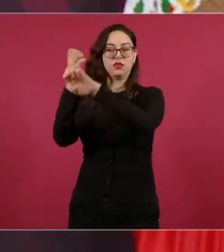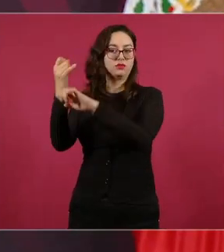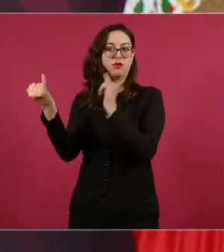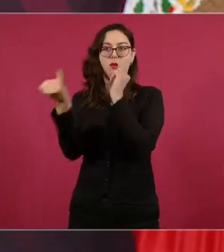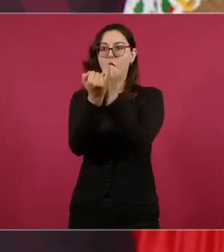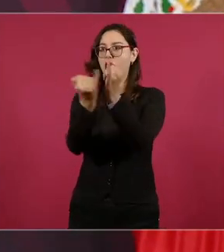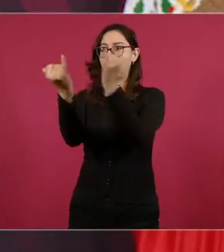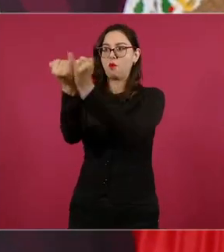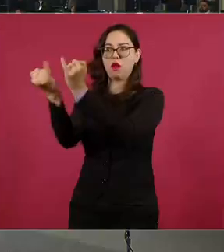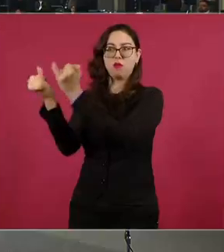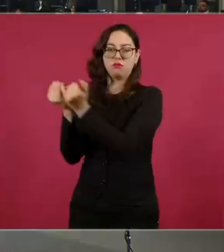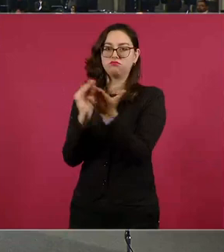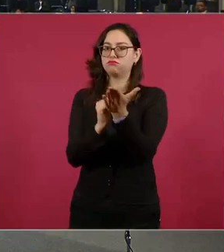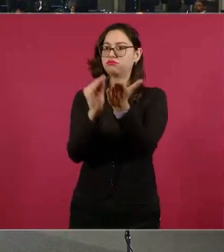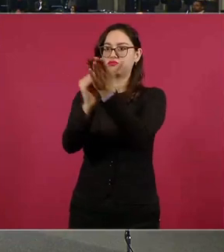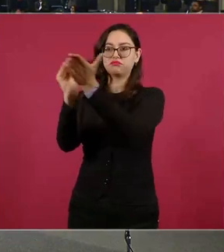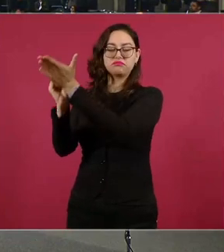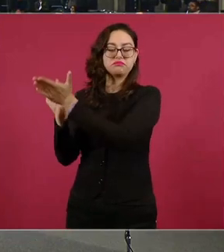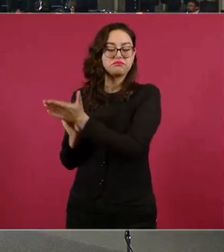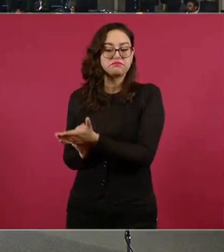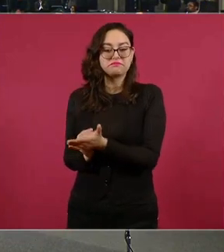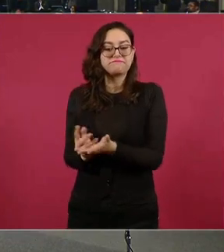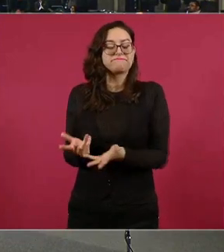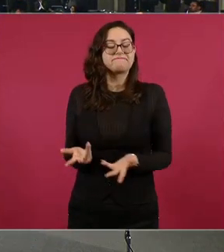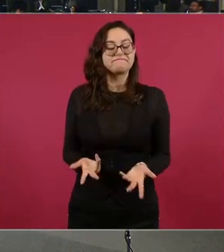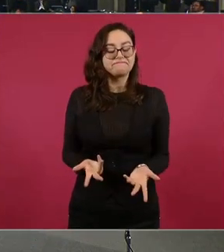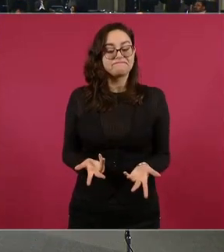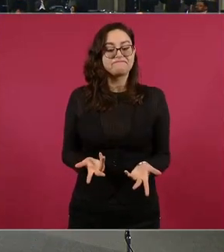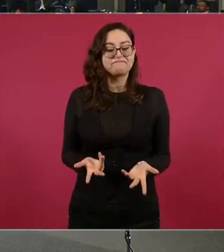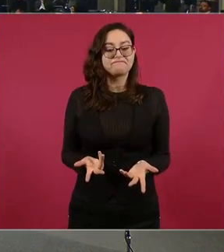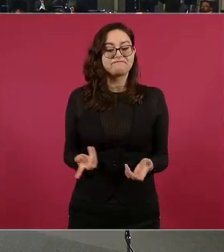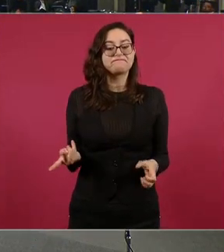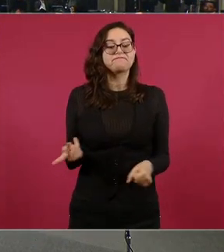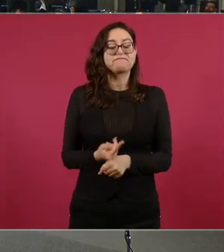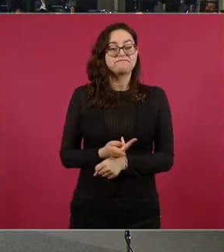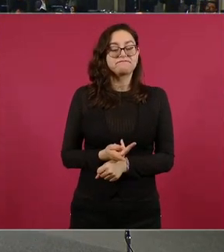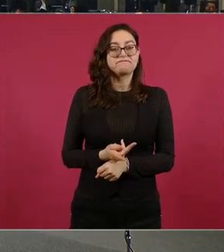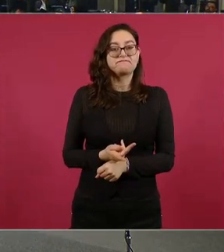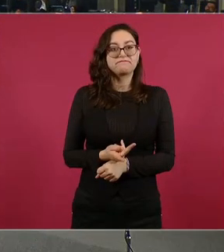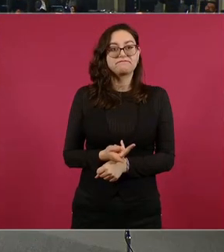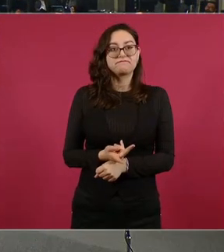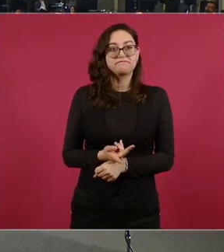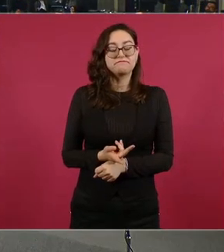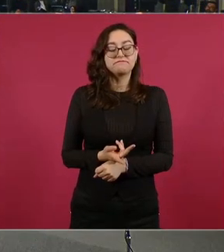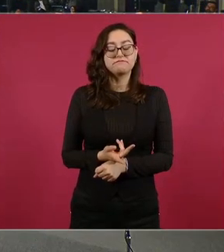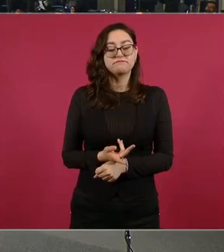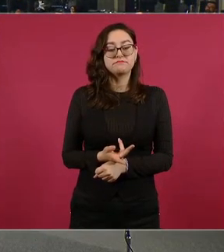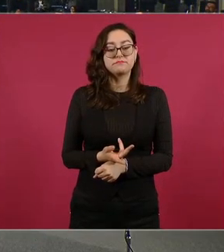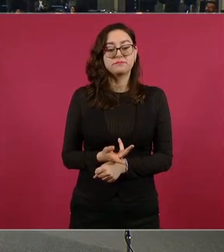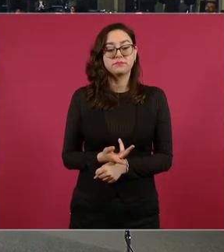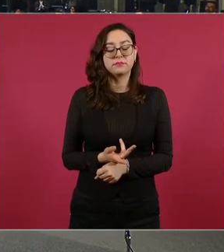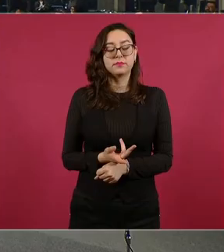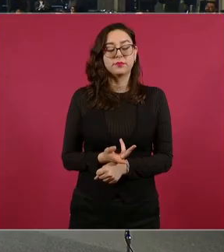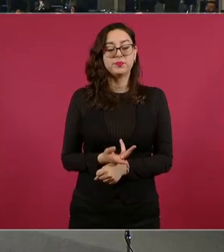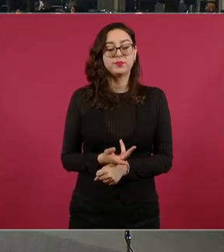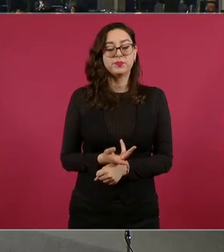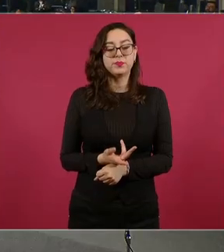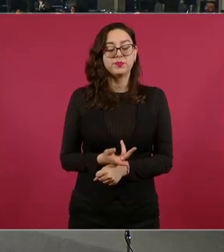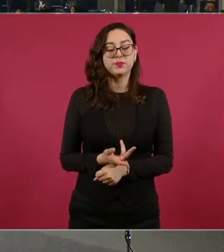Y ya he hablado de cómo hubo una